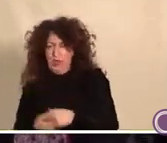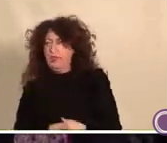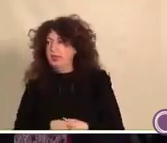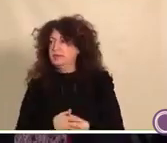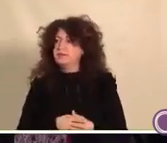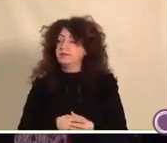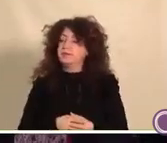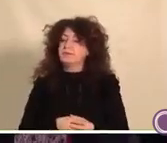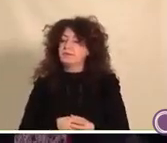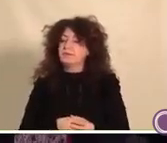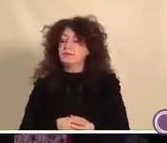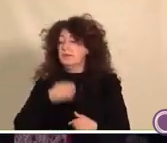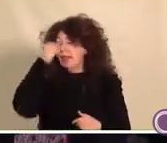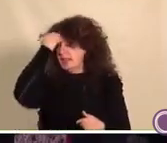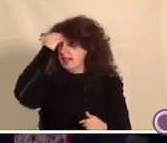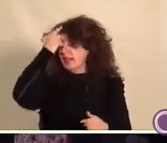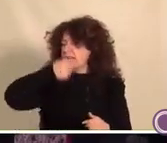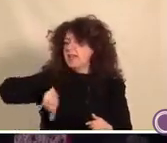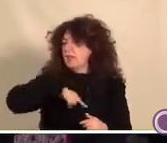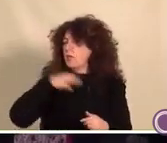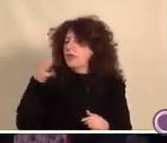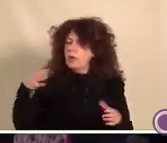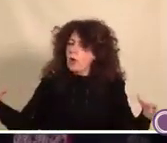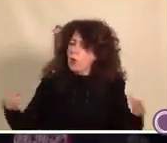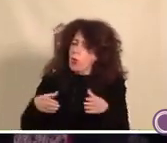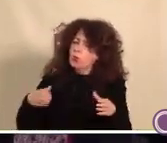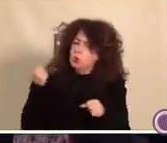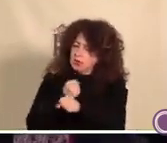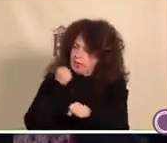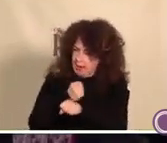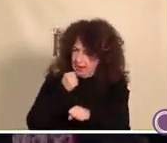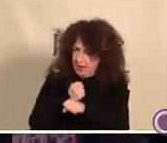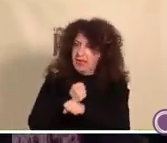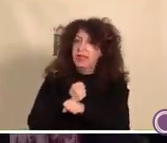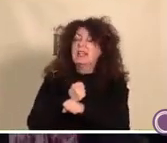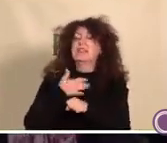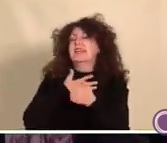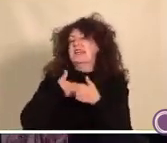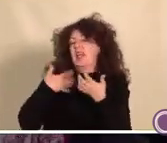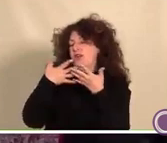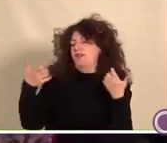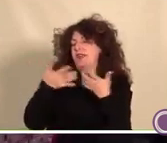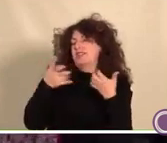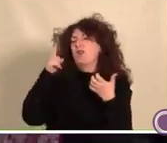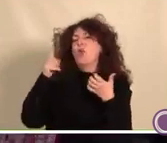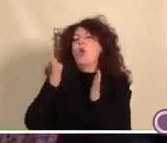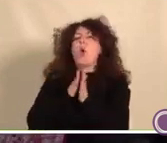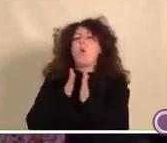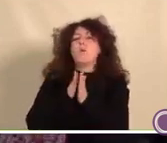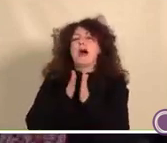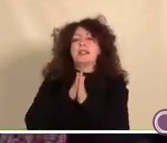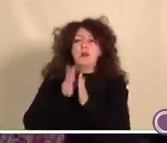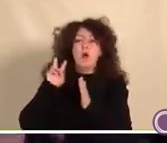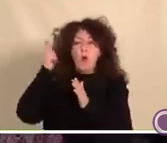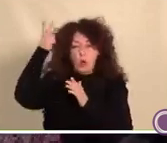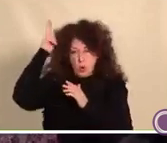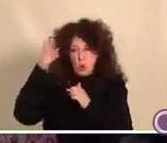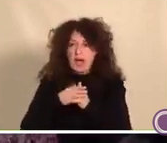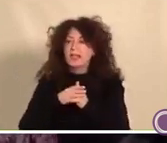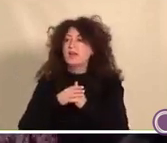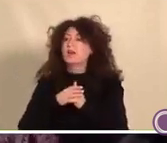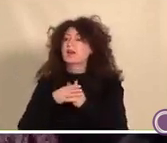y para eso creemos que tenemos que trabajar juntos si me vais a permitir que parafrasea un compañero uruguayo o un tupamaro el verde sendic